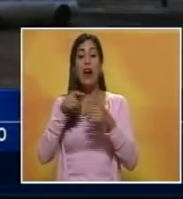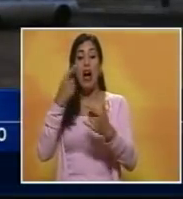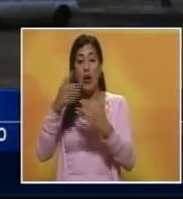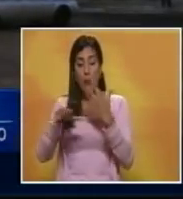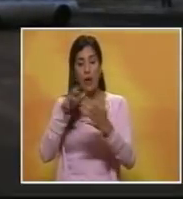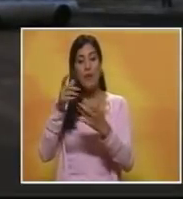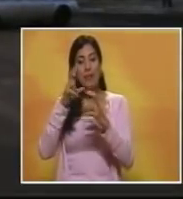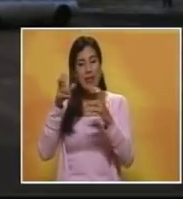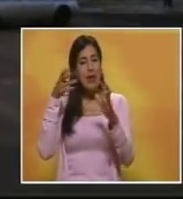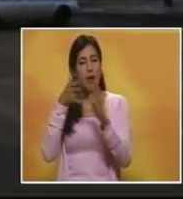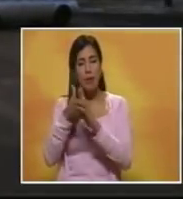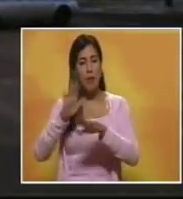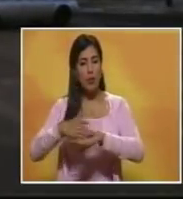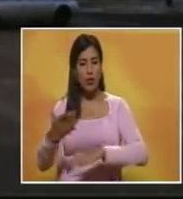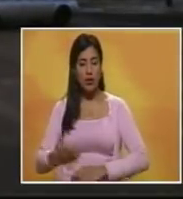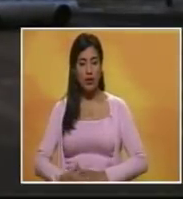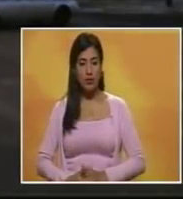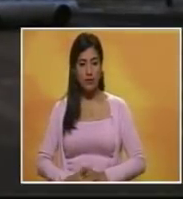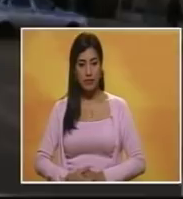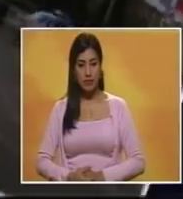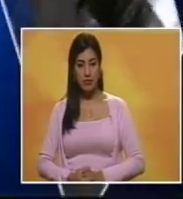hecho están siendo investigadas.